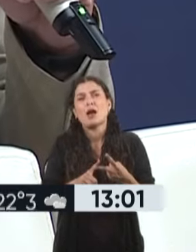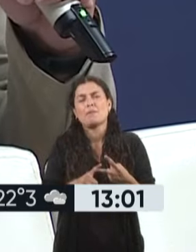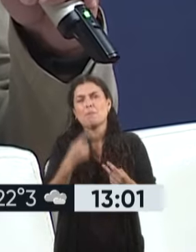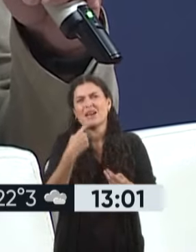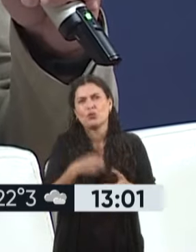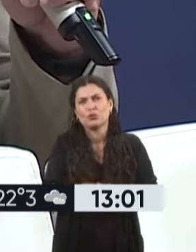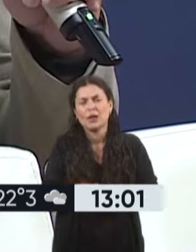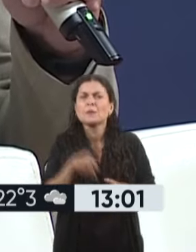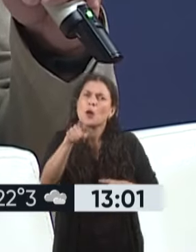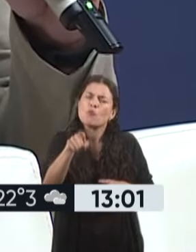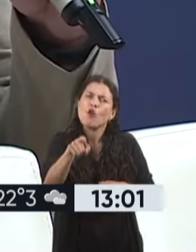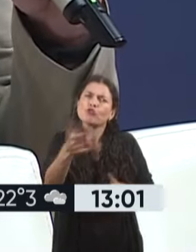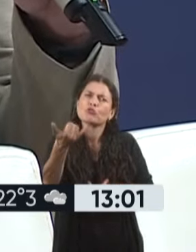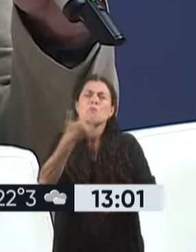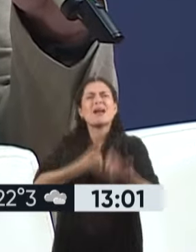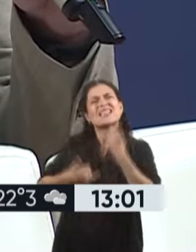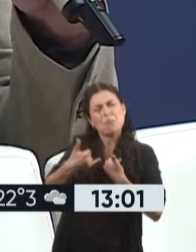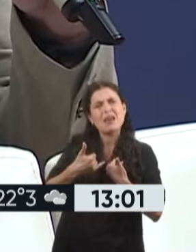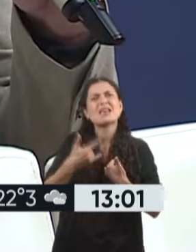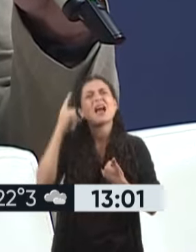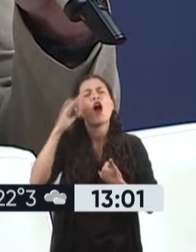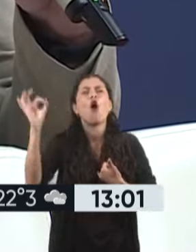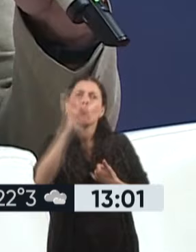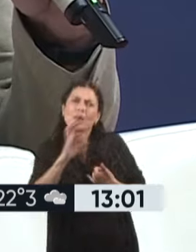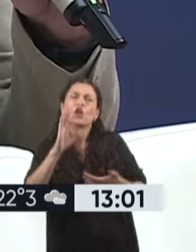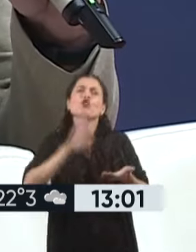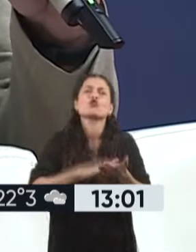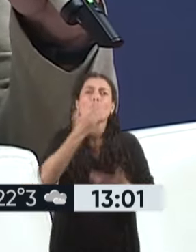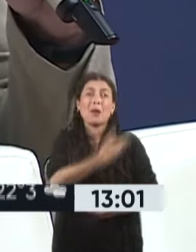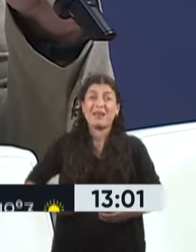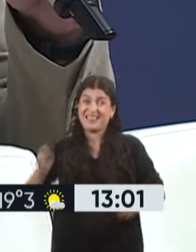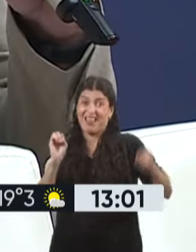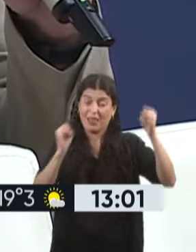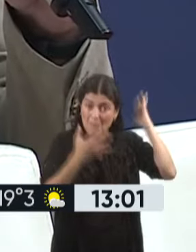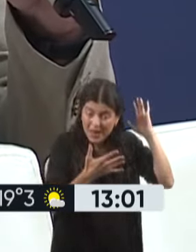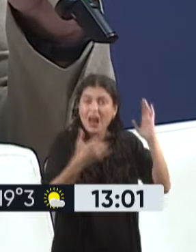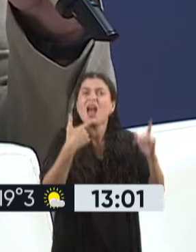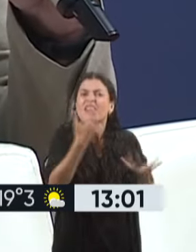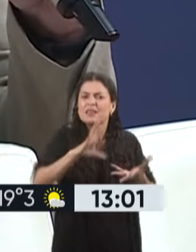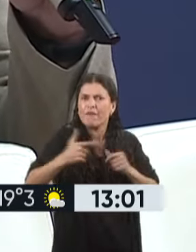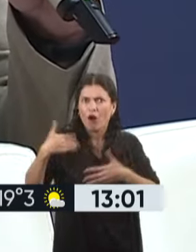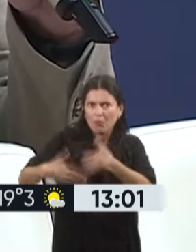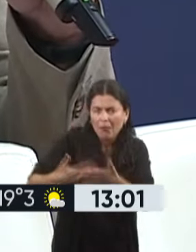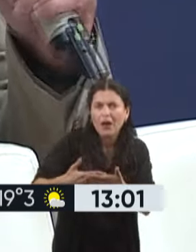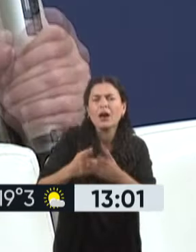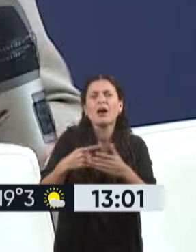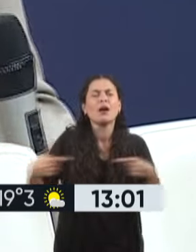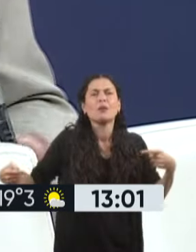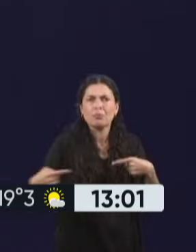explicación respecto a la conducta del presidente y el Código de Ética de Funcionario